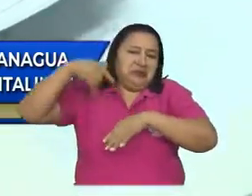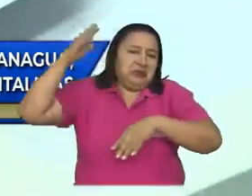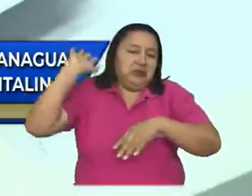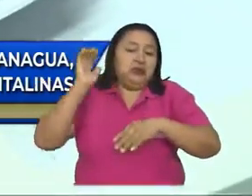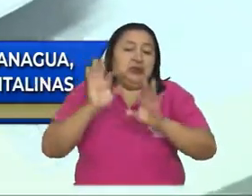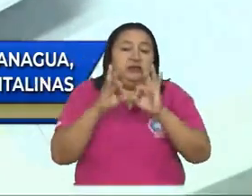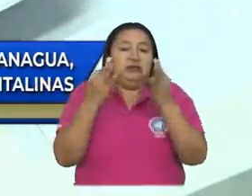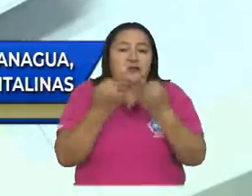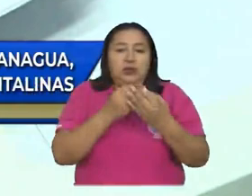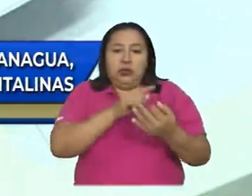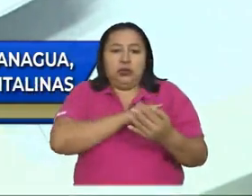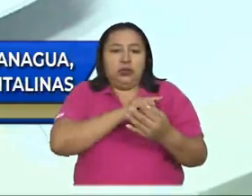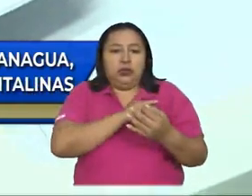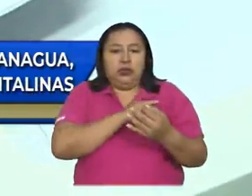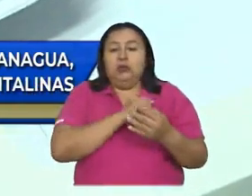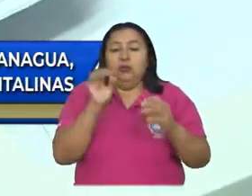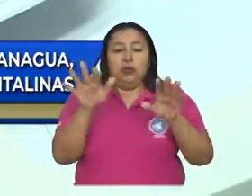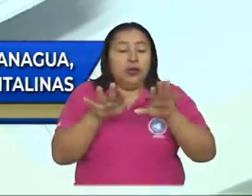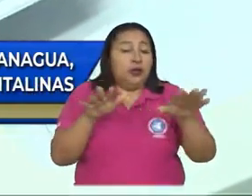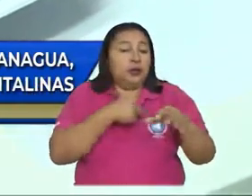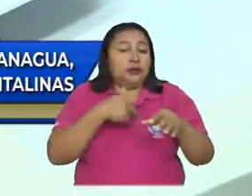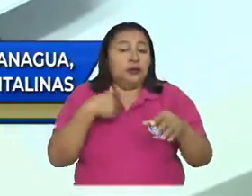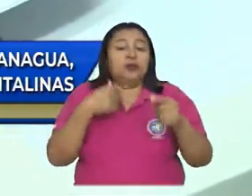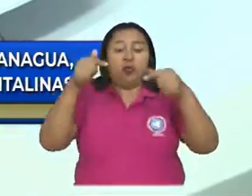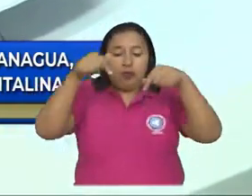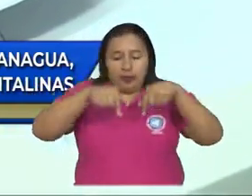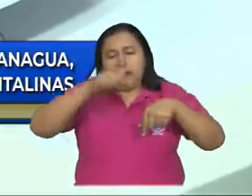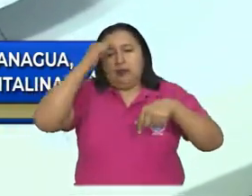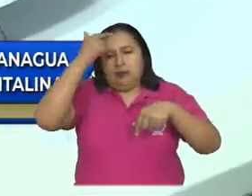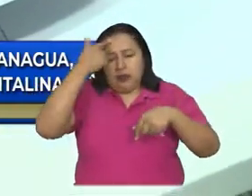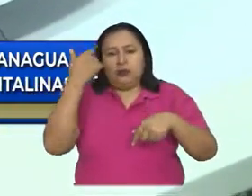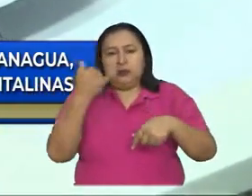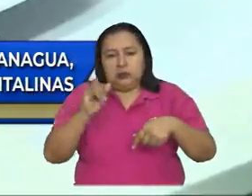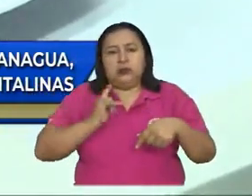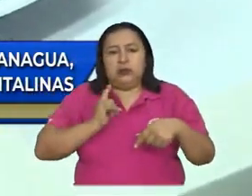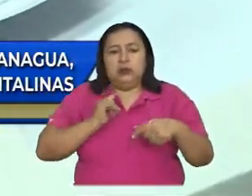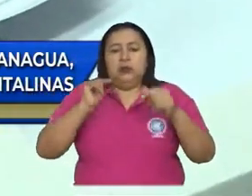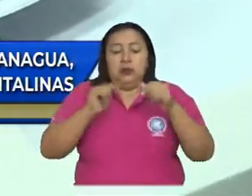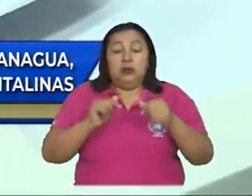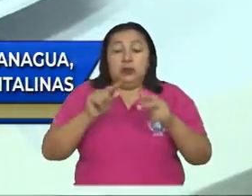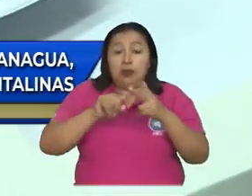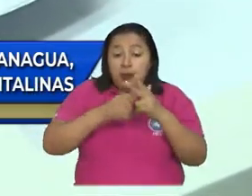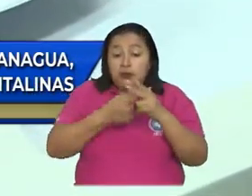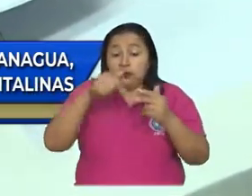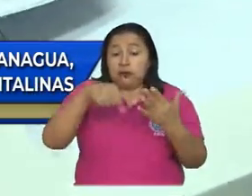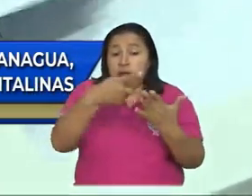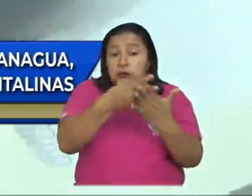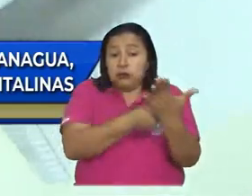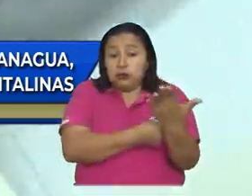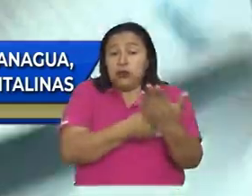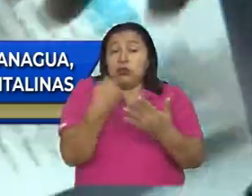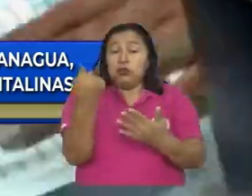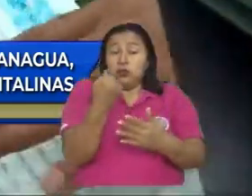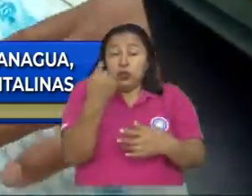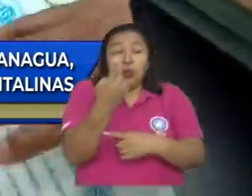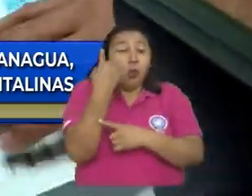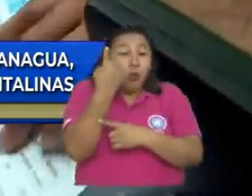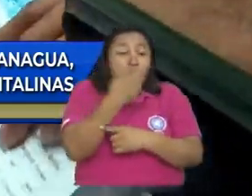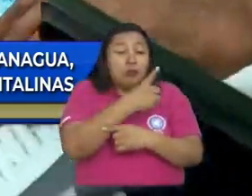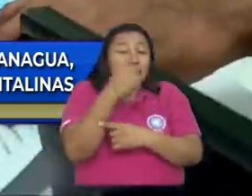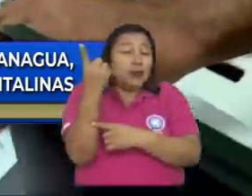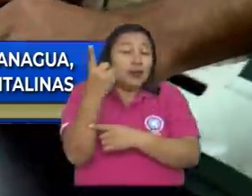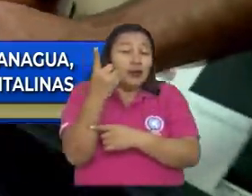las familias no tenían oportunidades. Con este gobierno sí la tienen. Y cuando nació este proyecto, solo el primer día,